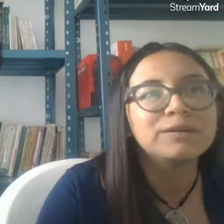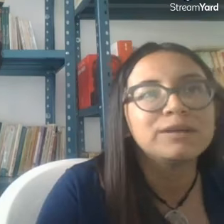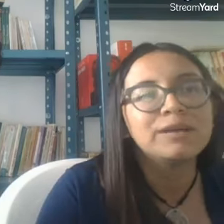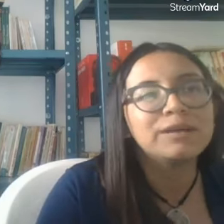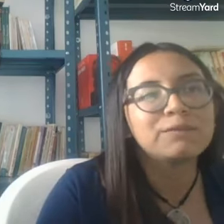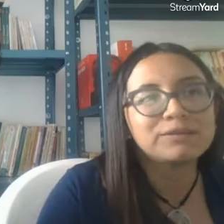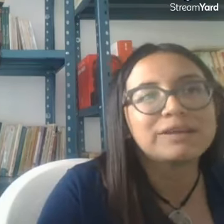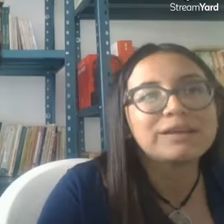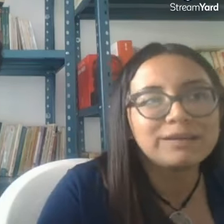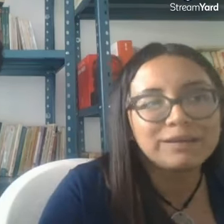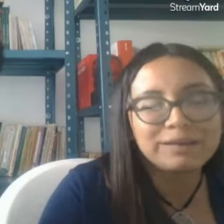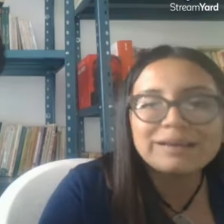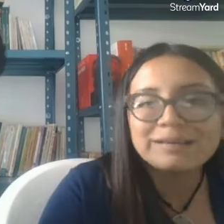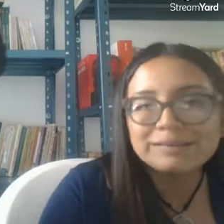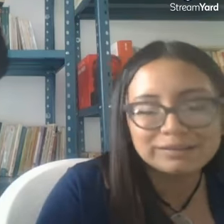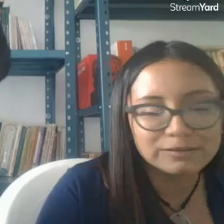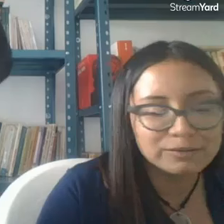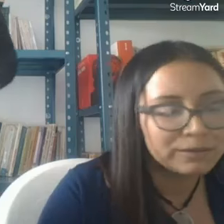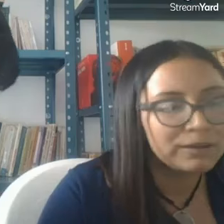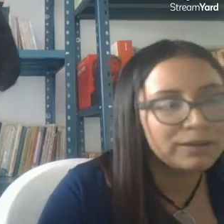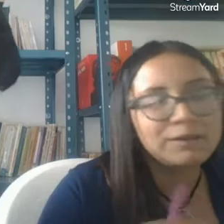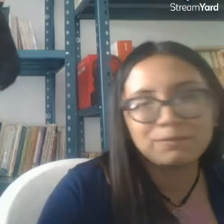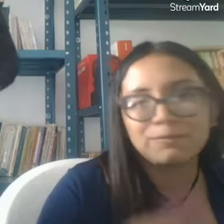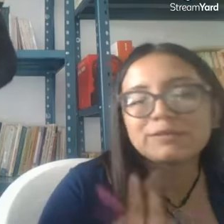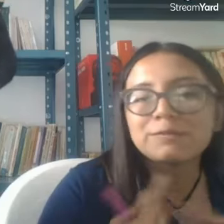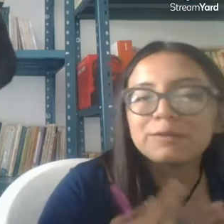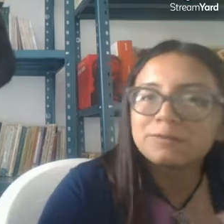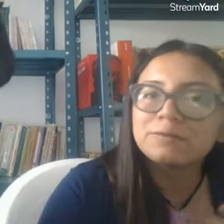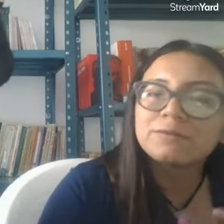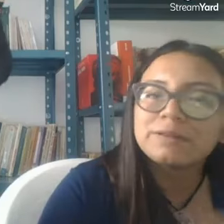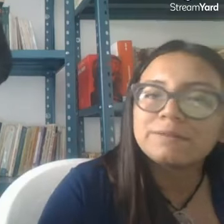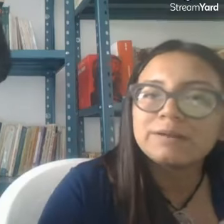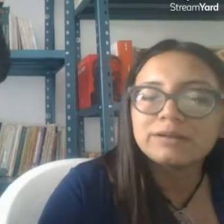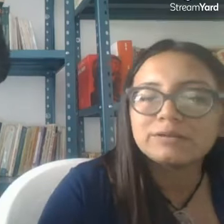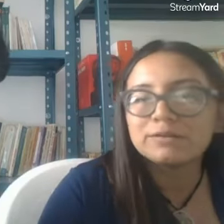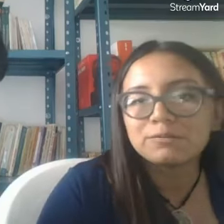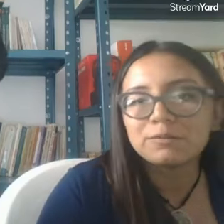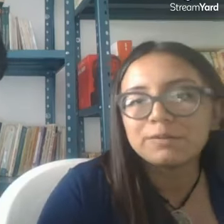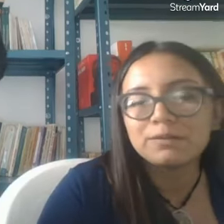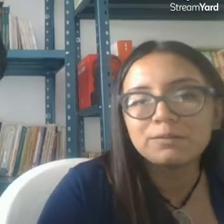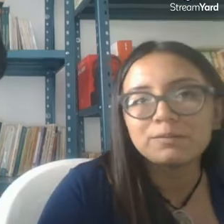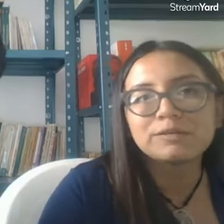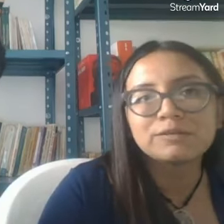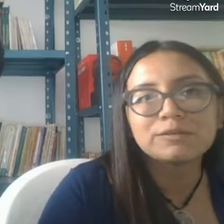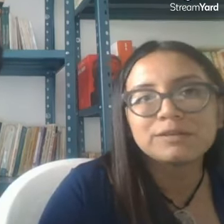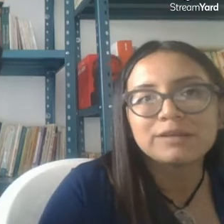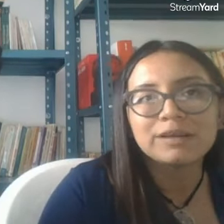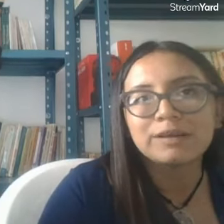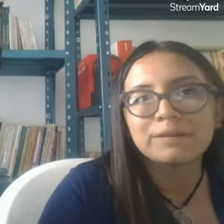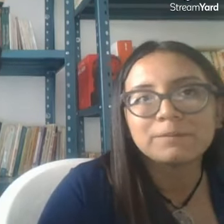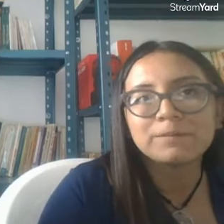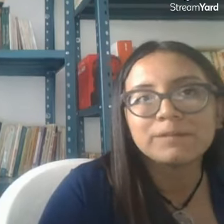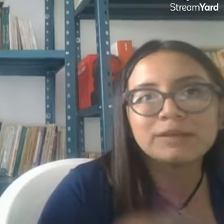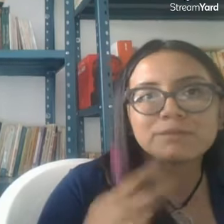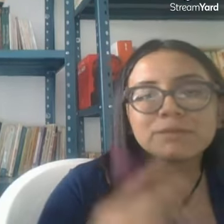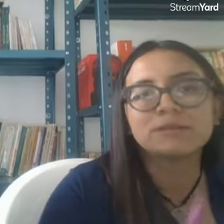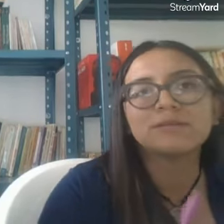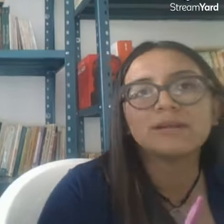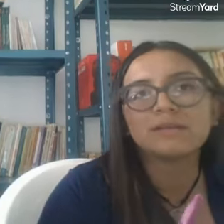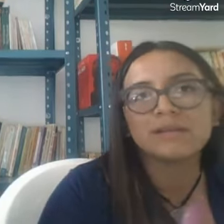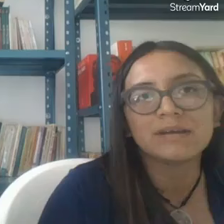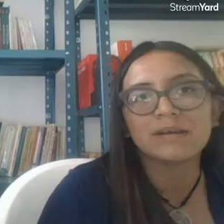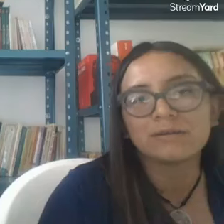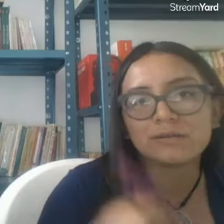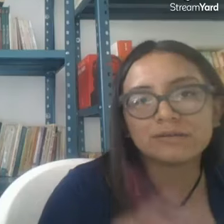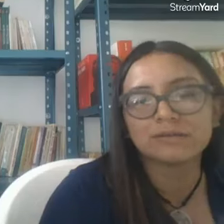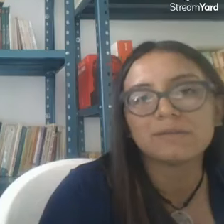trastocó pues ahí intereses, ¿no? Y pues como comentaba Ernesto hace un momento, pues todas esas